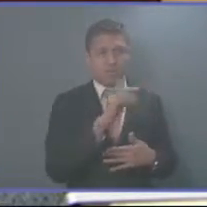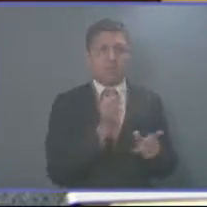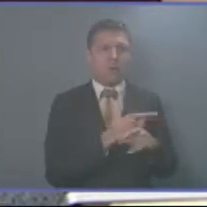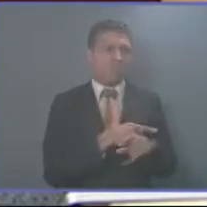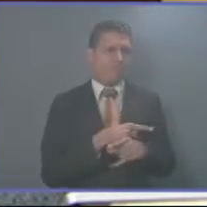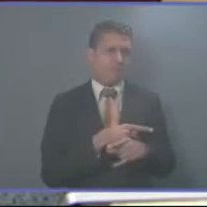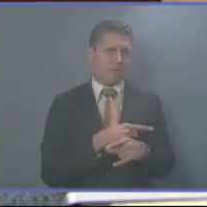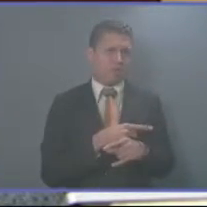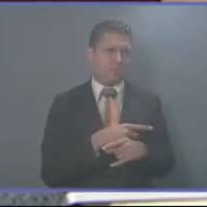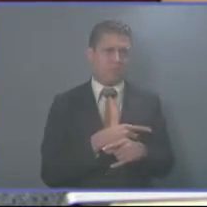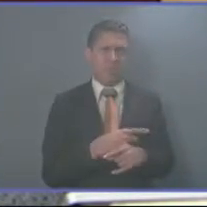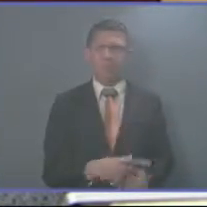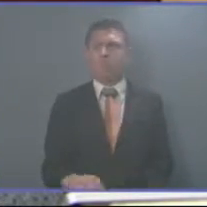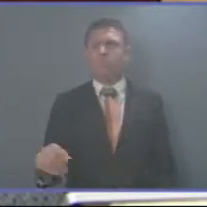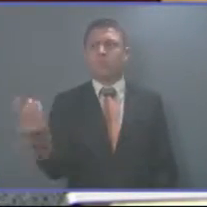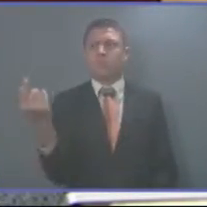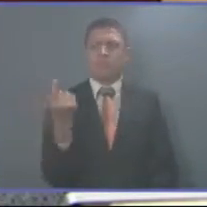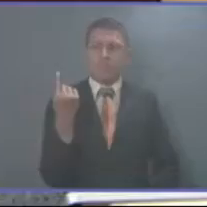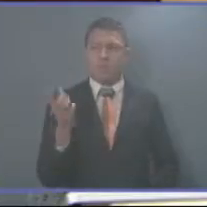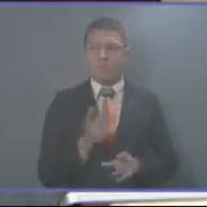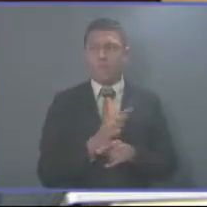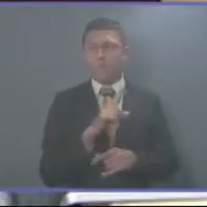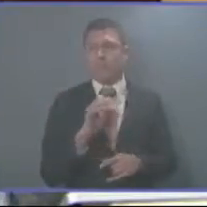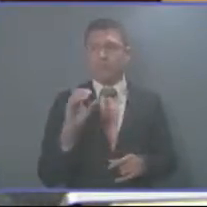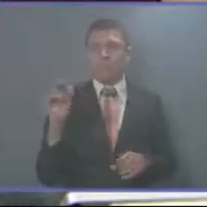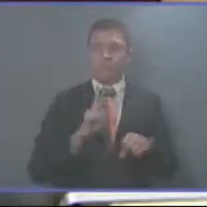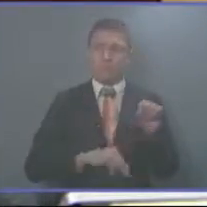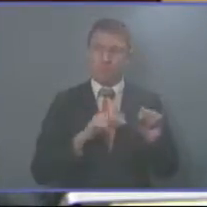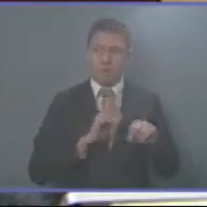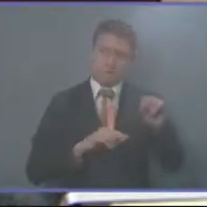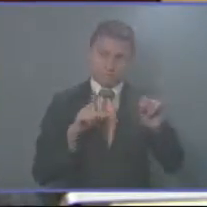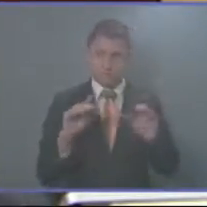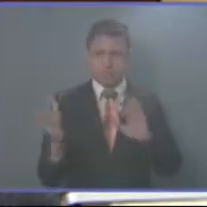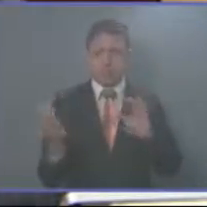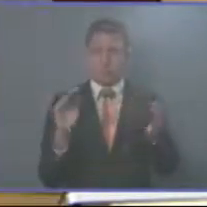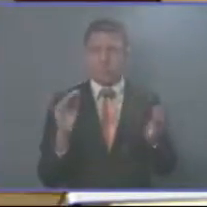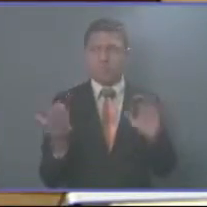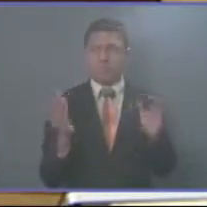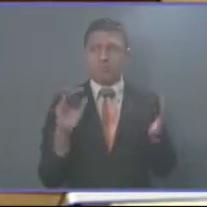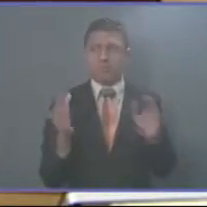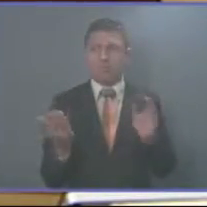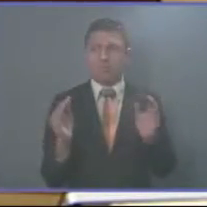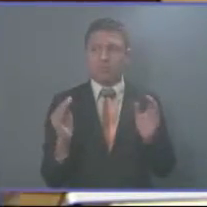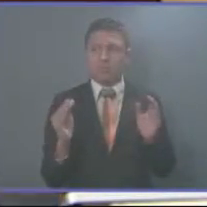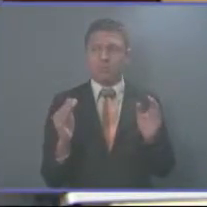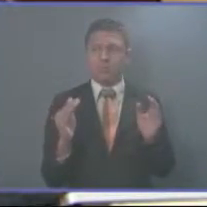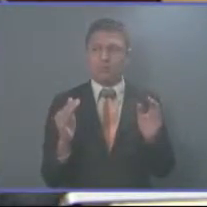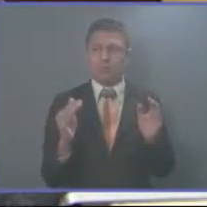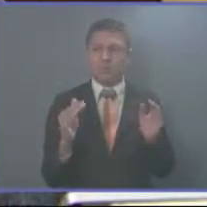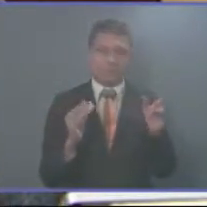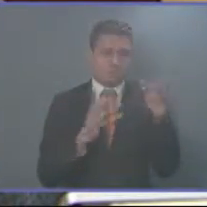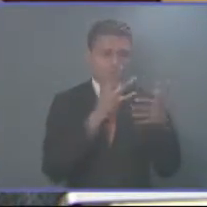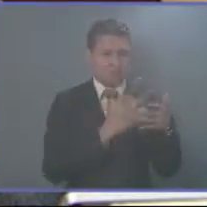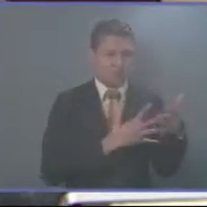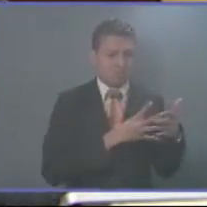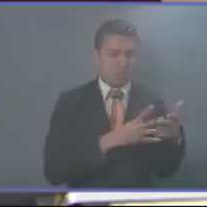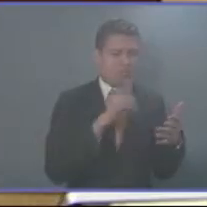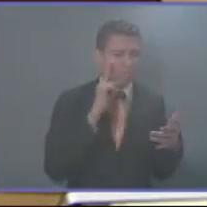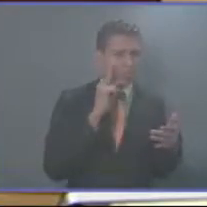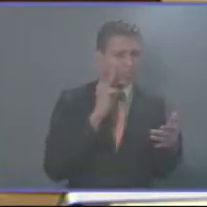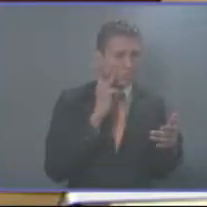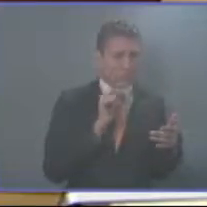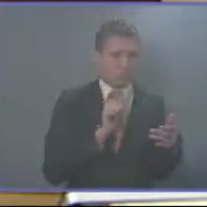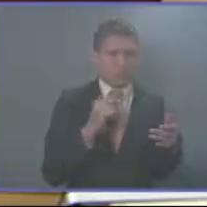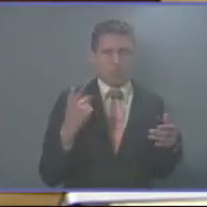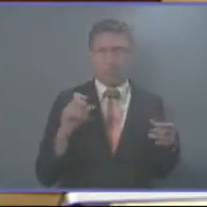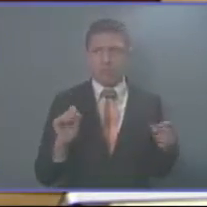al usuario $100. Si hacemos una comparación entre lo que el tarifario actualmente está y lo